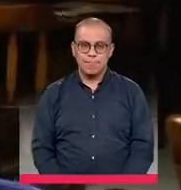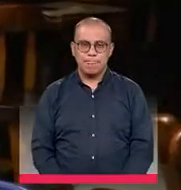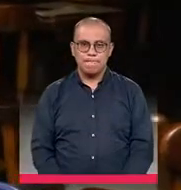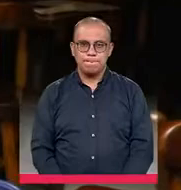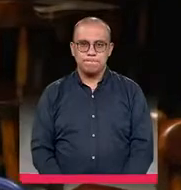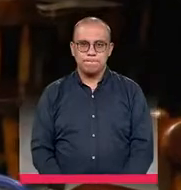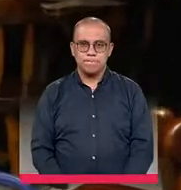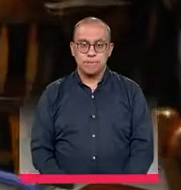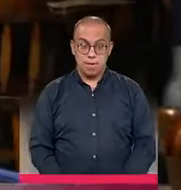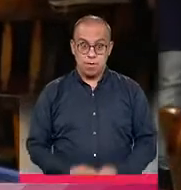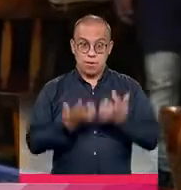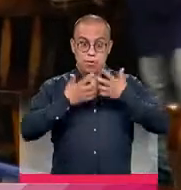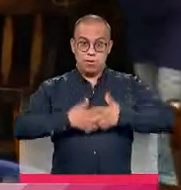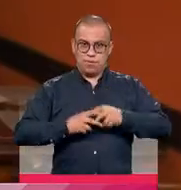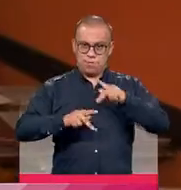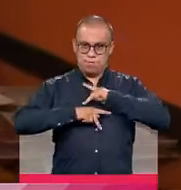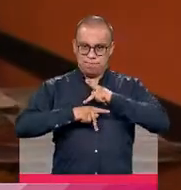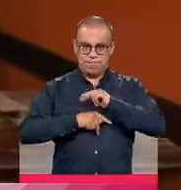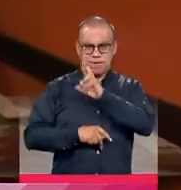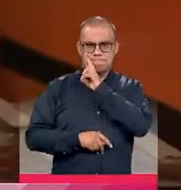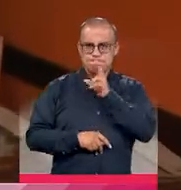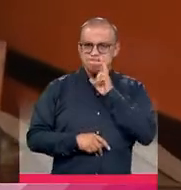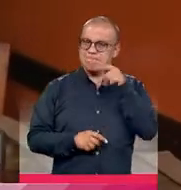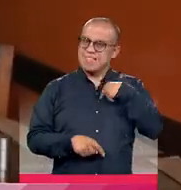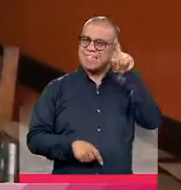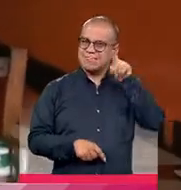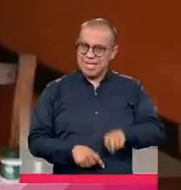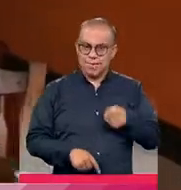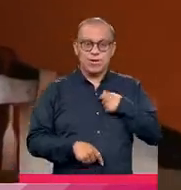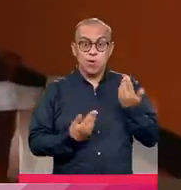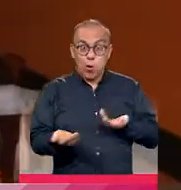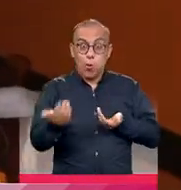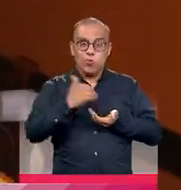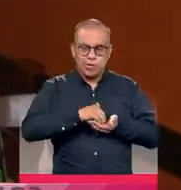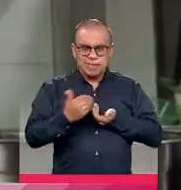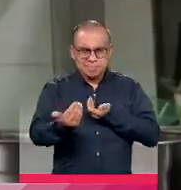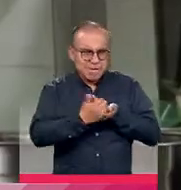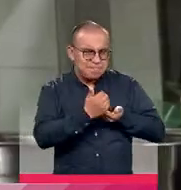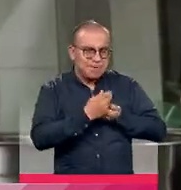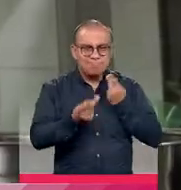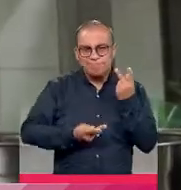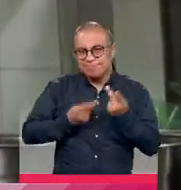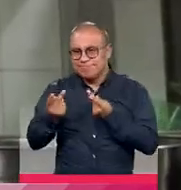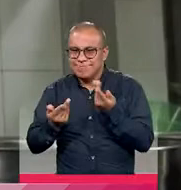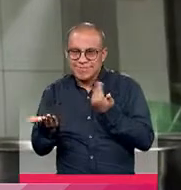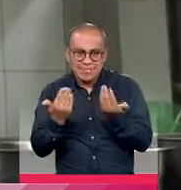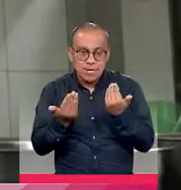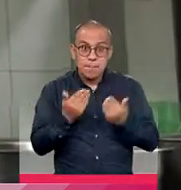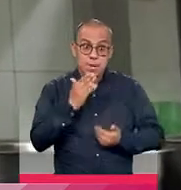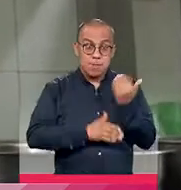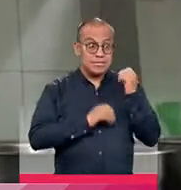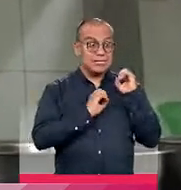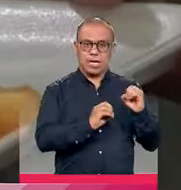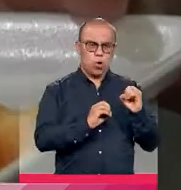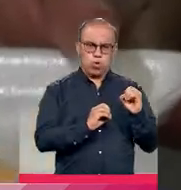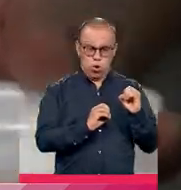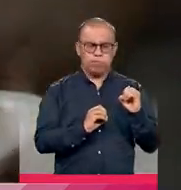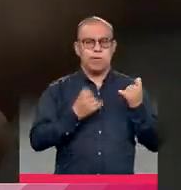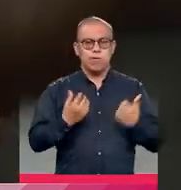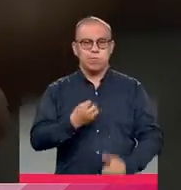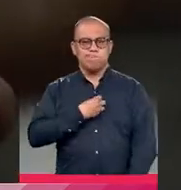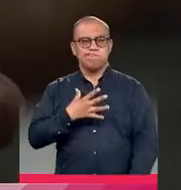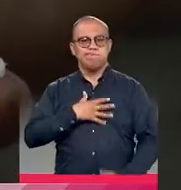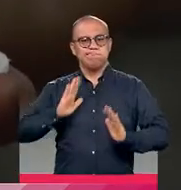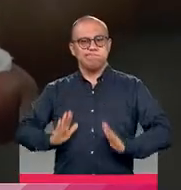Los propietarios de restaurantes saben que deben conquistar de nuevo a su clientela, empezar, pero no desde cero. Esta vez es una oportunidad